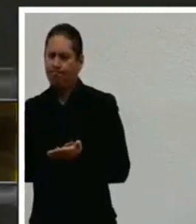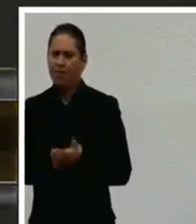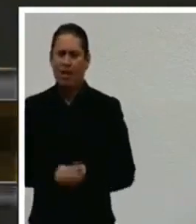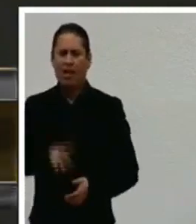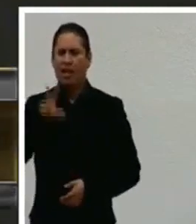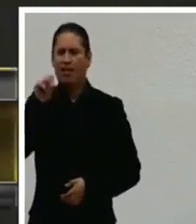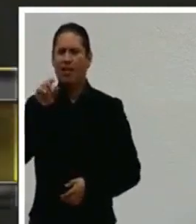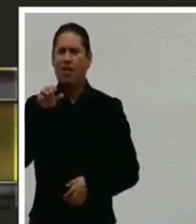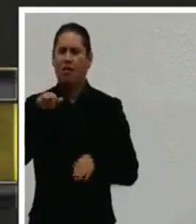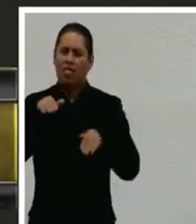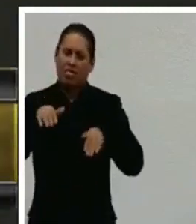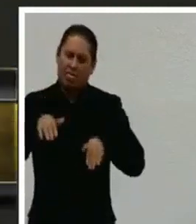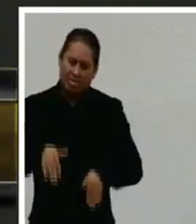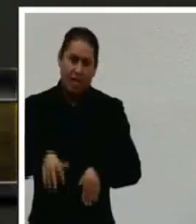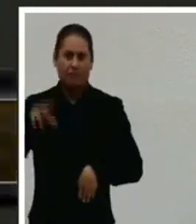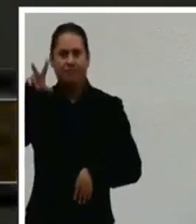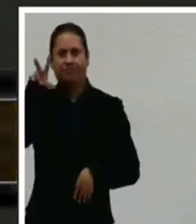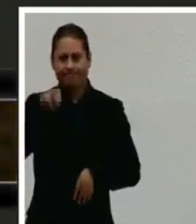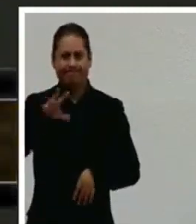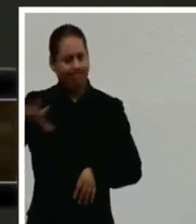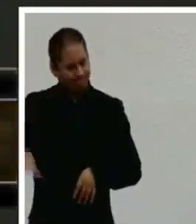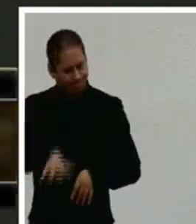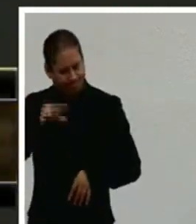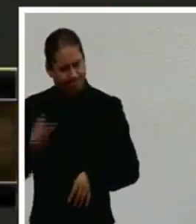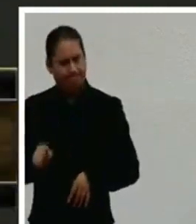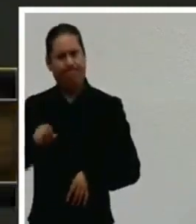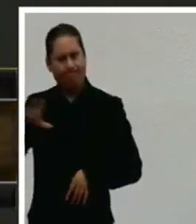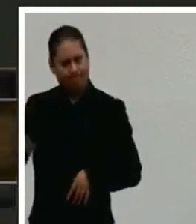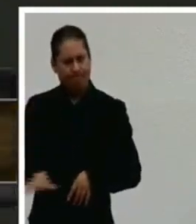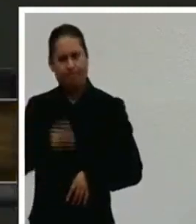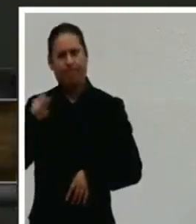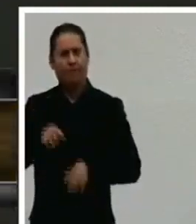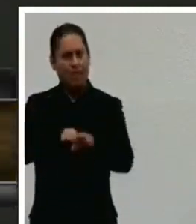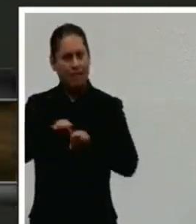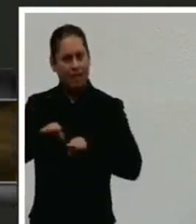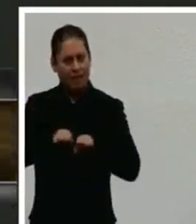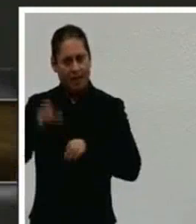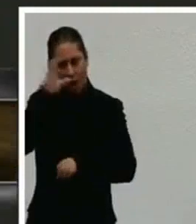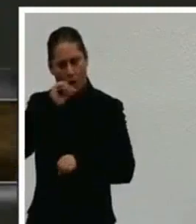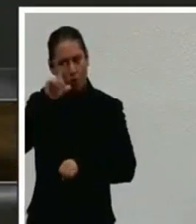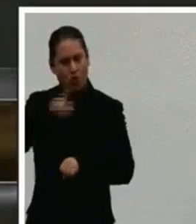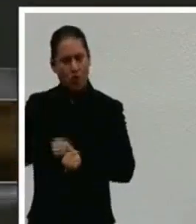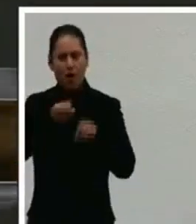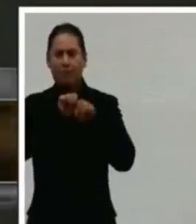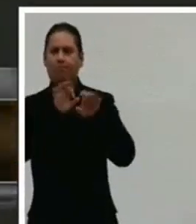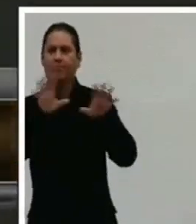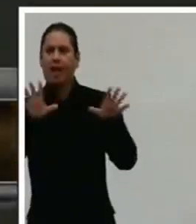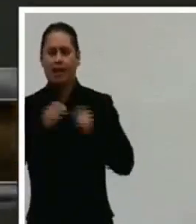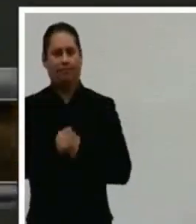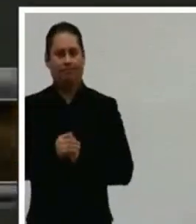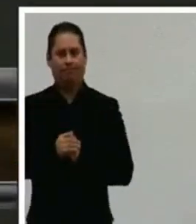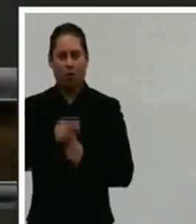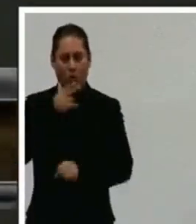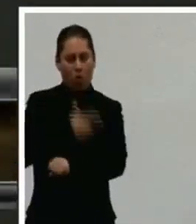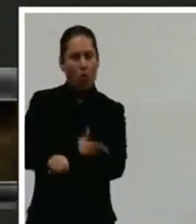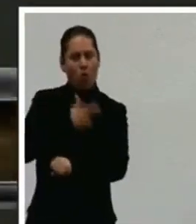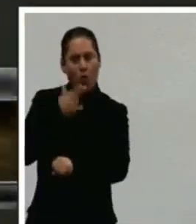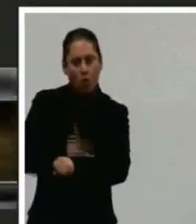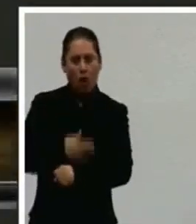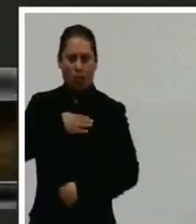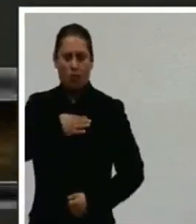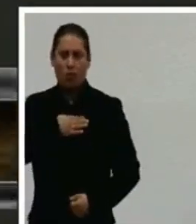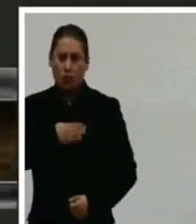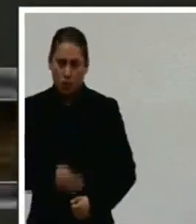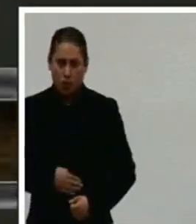bajemos la guardia y sigamos trabajando, abonando para fortalecer la cultura de la transparencia, la honestidad, la